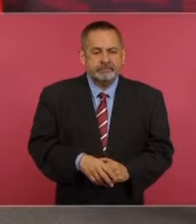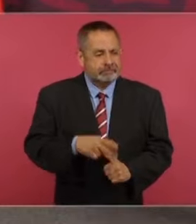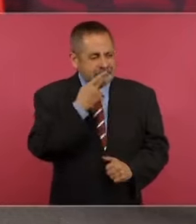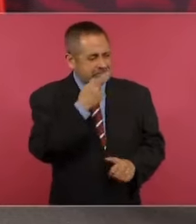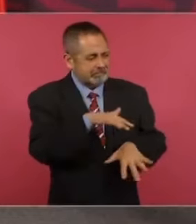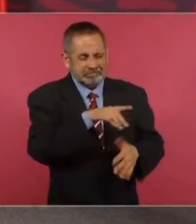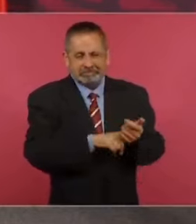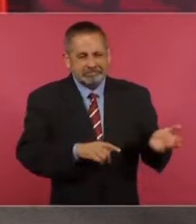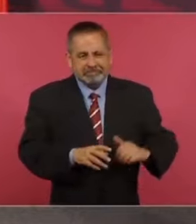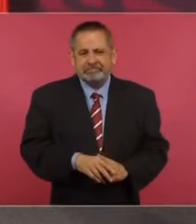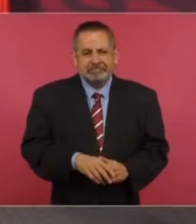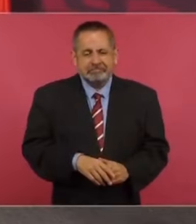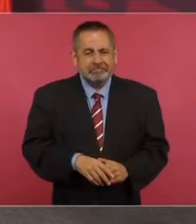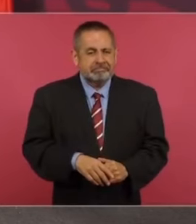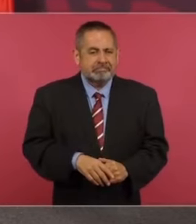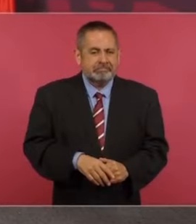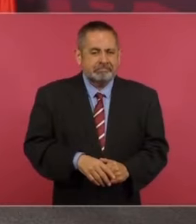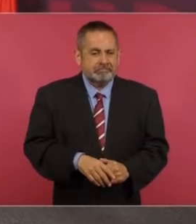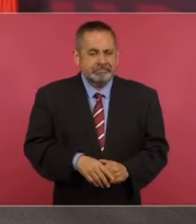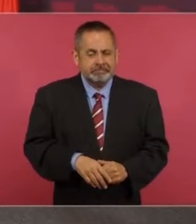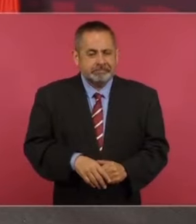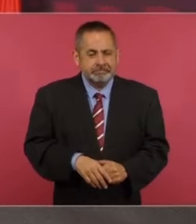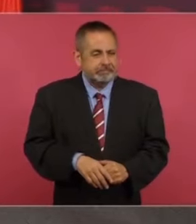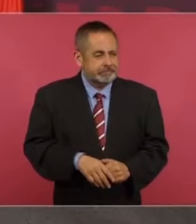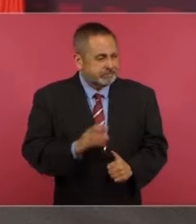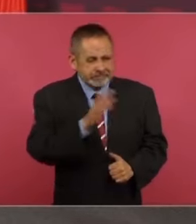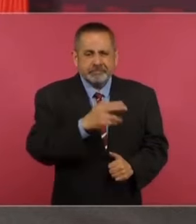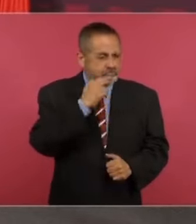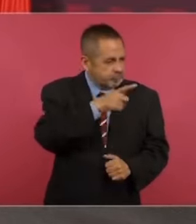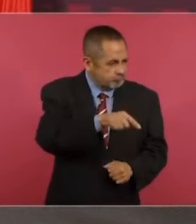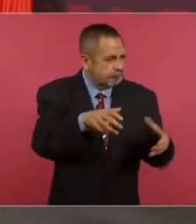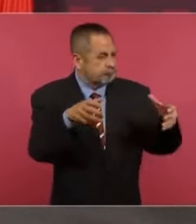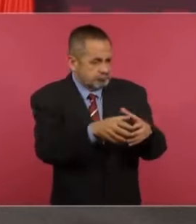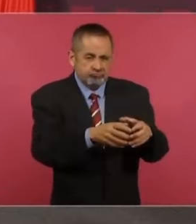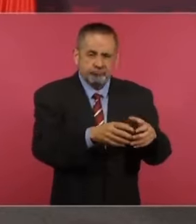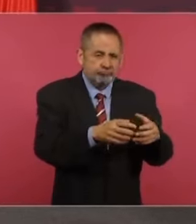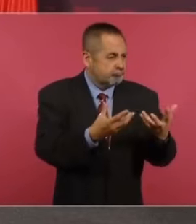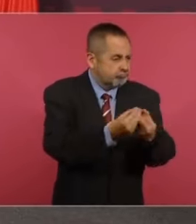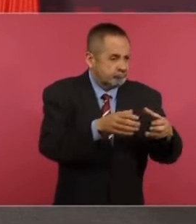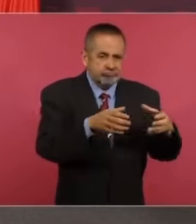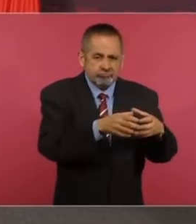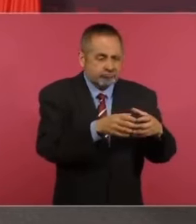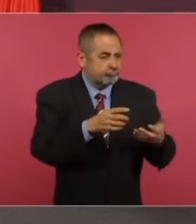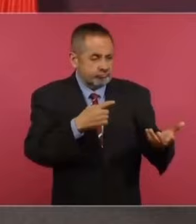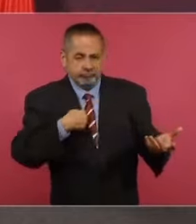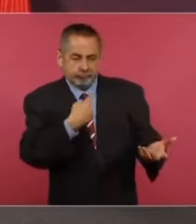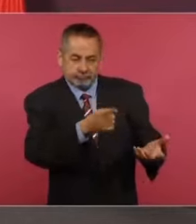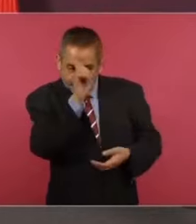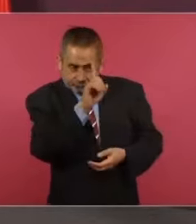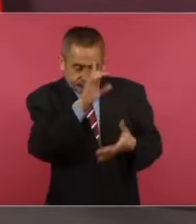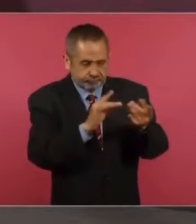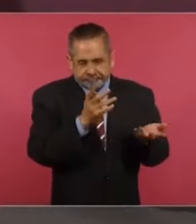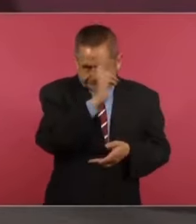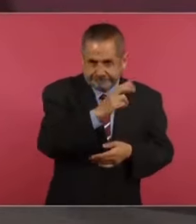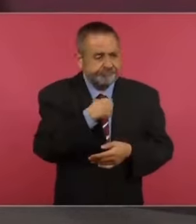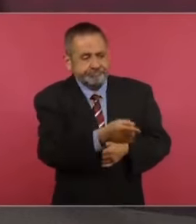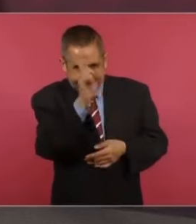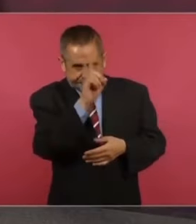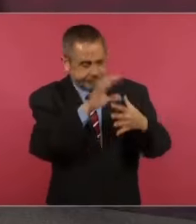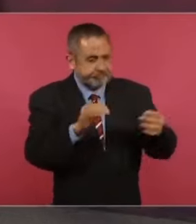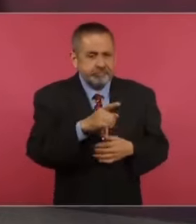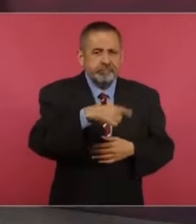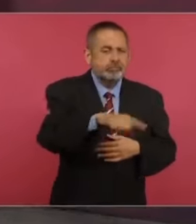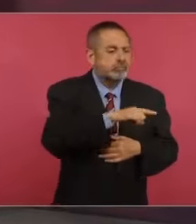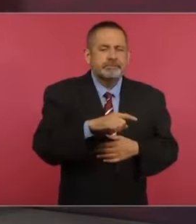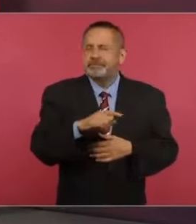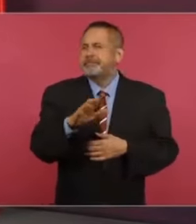ramplón. Mejor que se reúnan, les recomiendo respetuosamente que hagan una